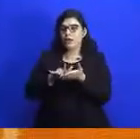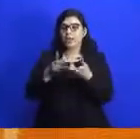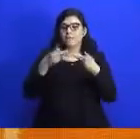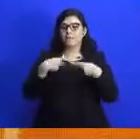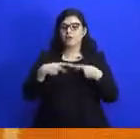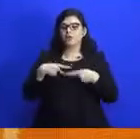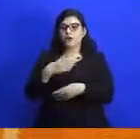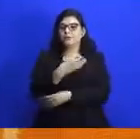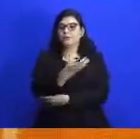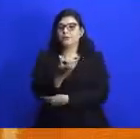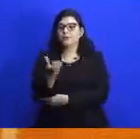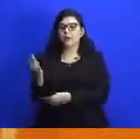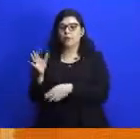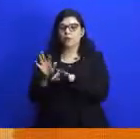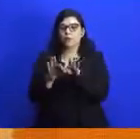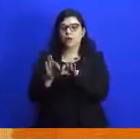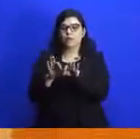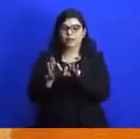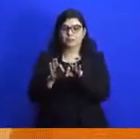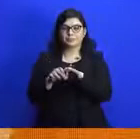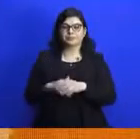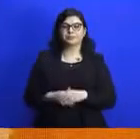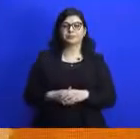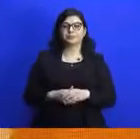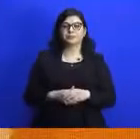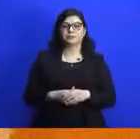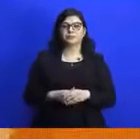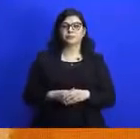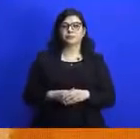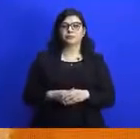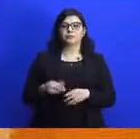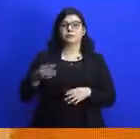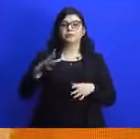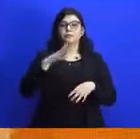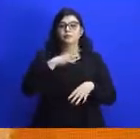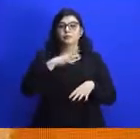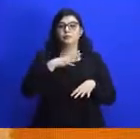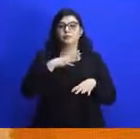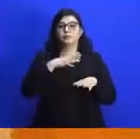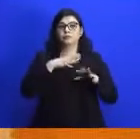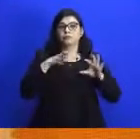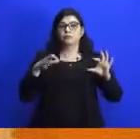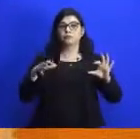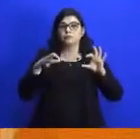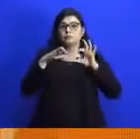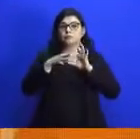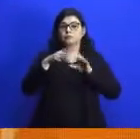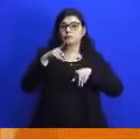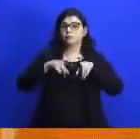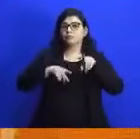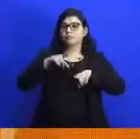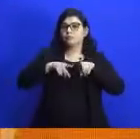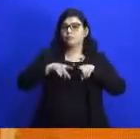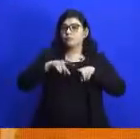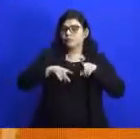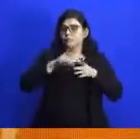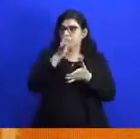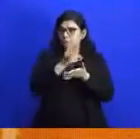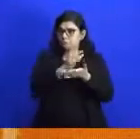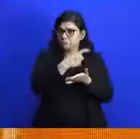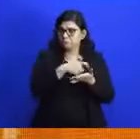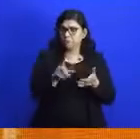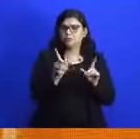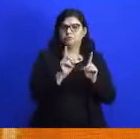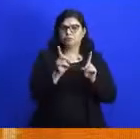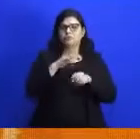campo en condiciones vulnerables. Hoy en día establecemos relaciones más allá de un plano comercial con nuestros proveedores, ya que integramos